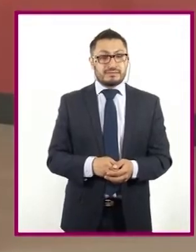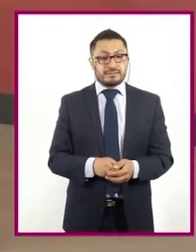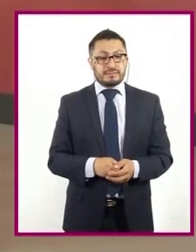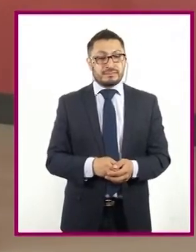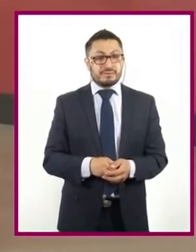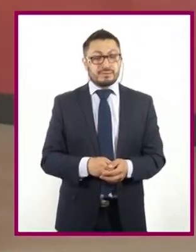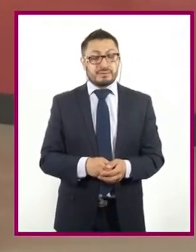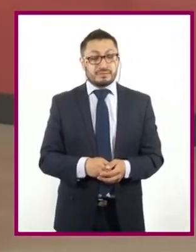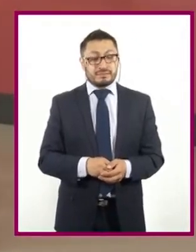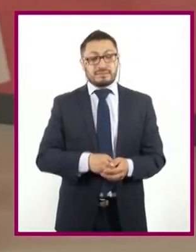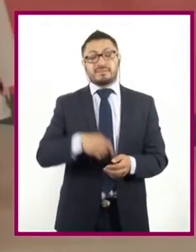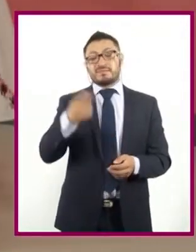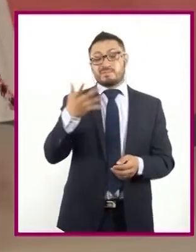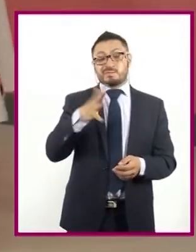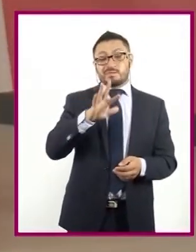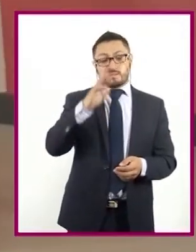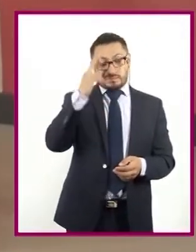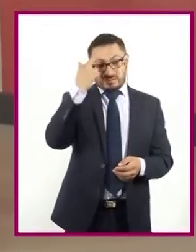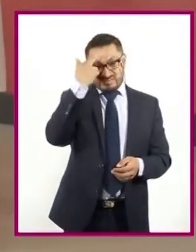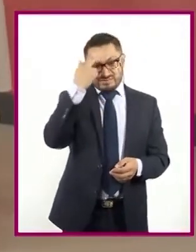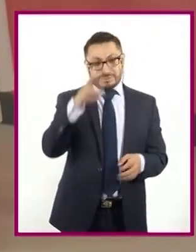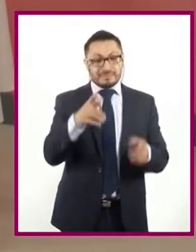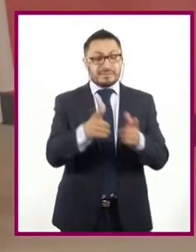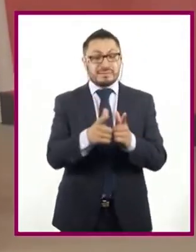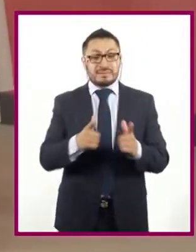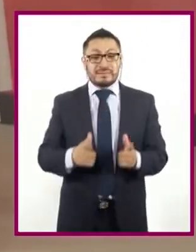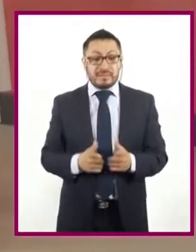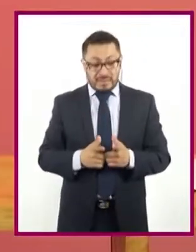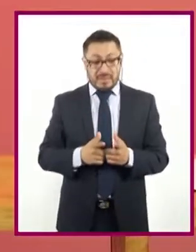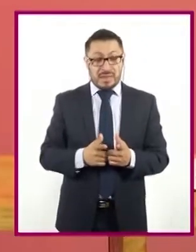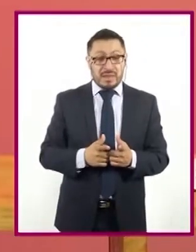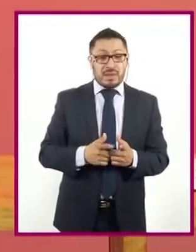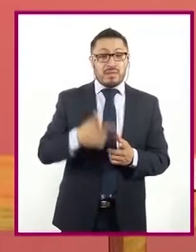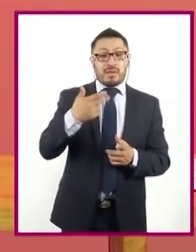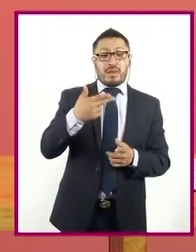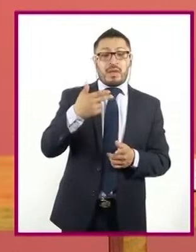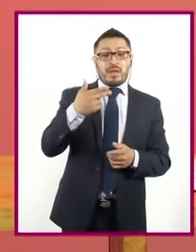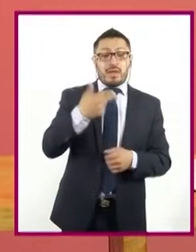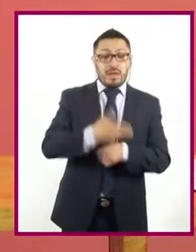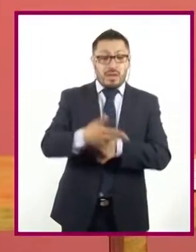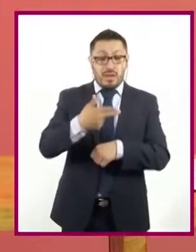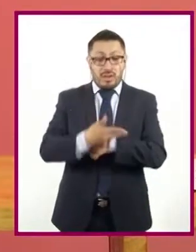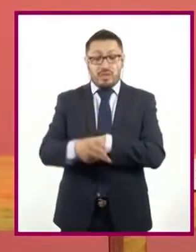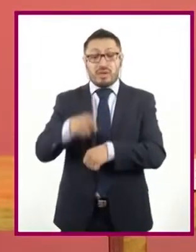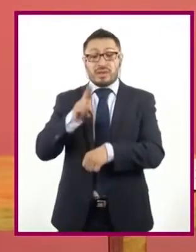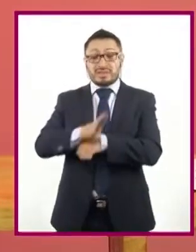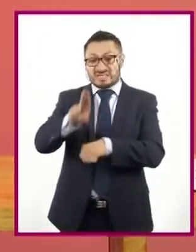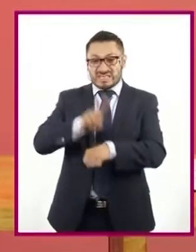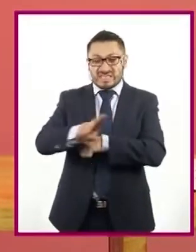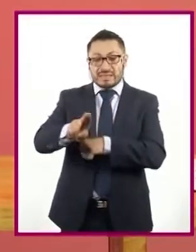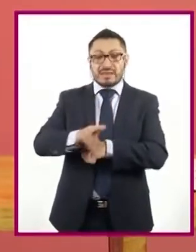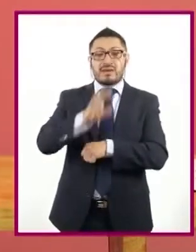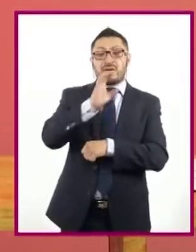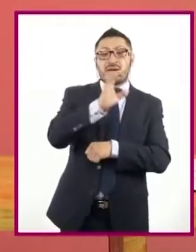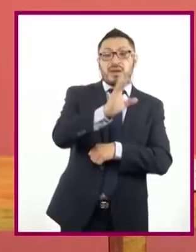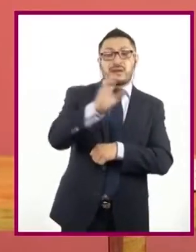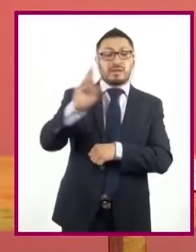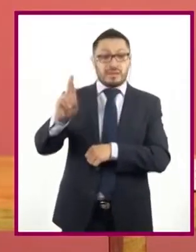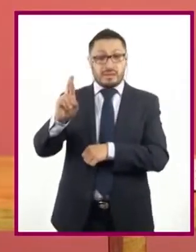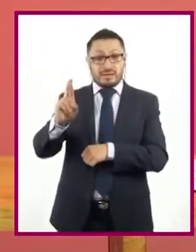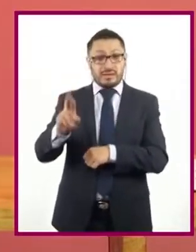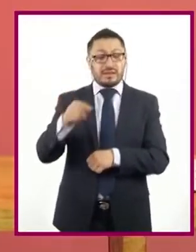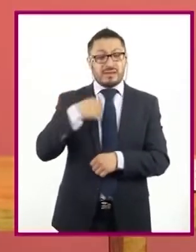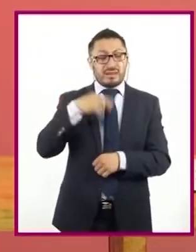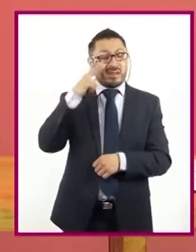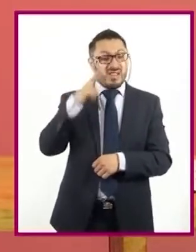Si no mal recuerdo, son un grupo étnico de Honduras, Nicaragua y Costa Rica. Aquí